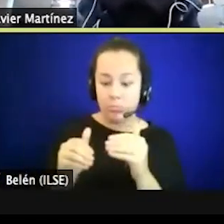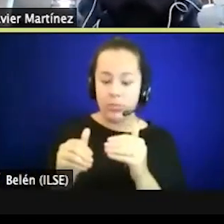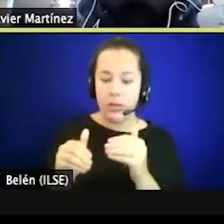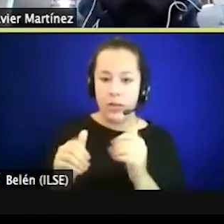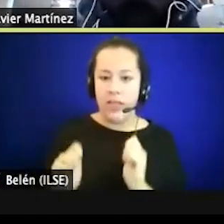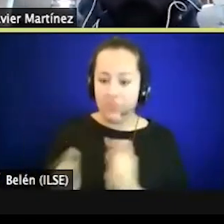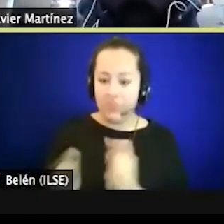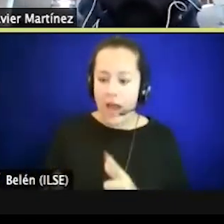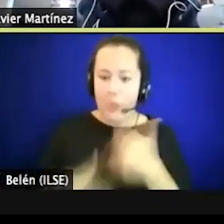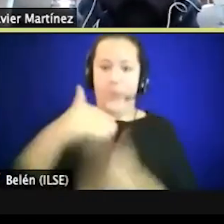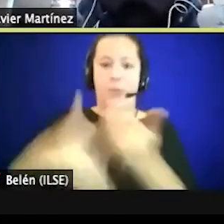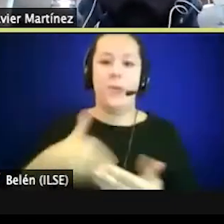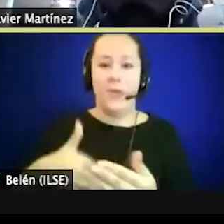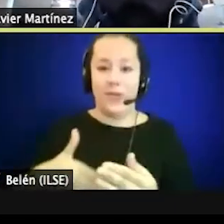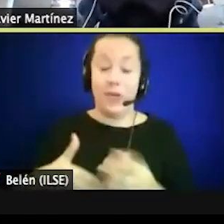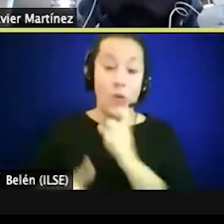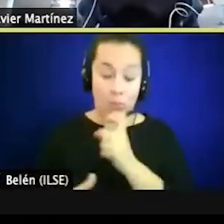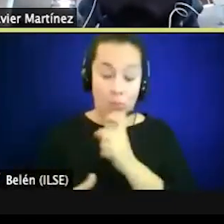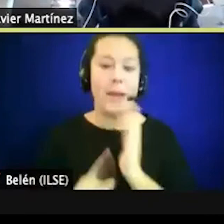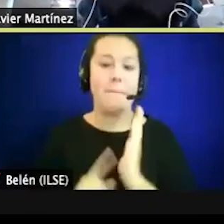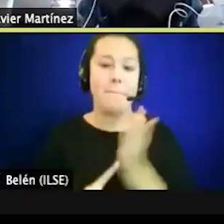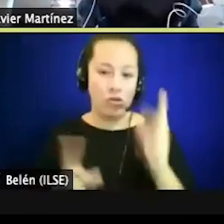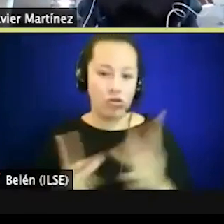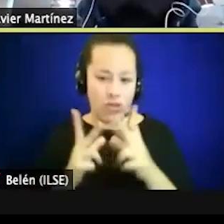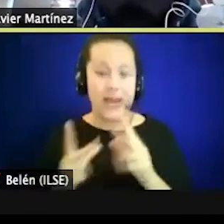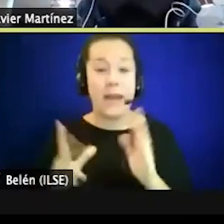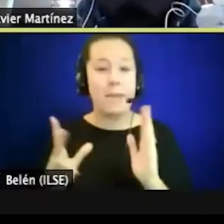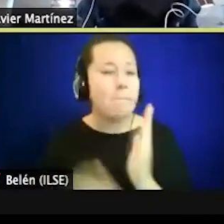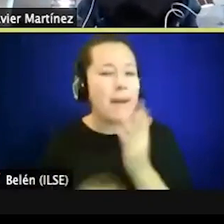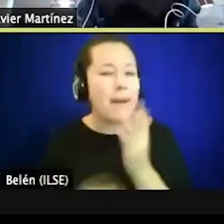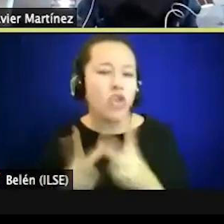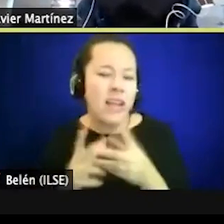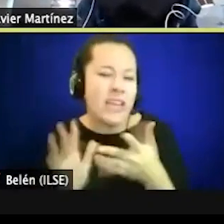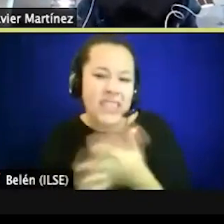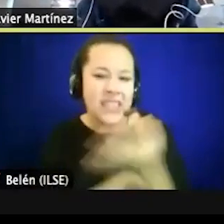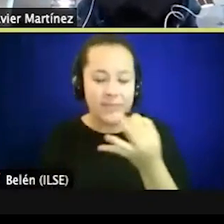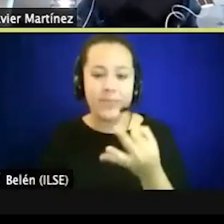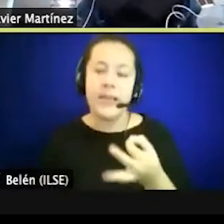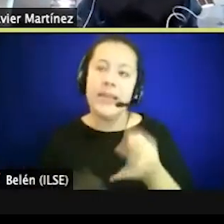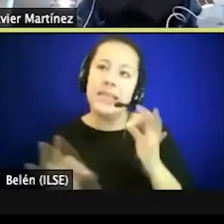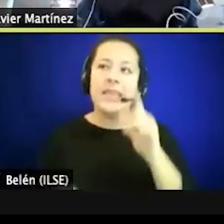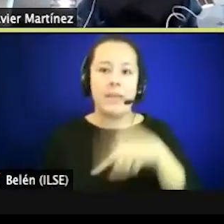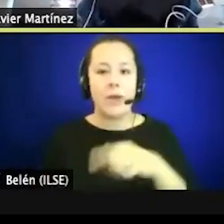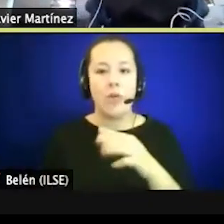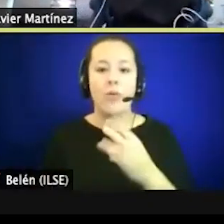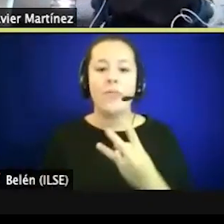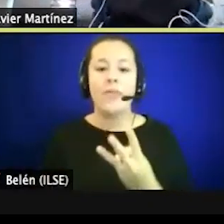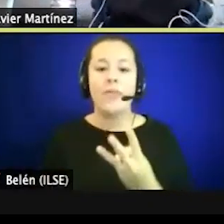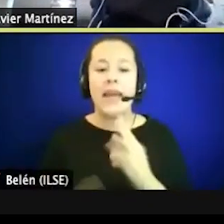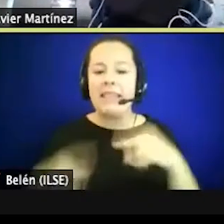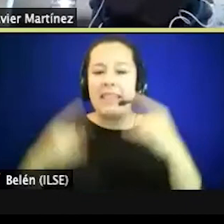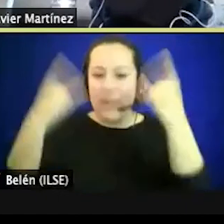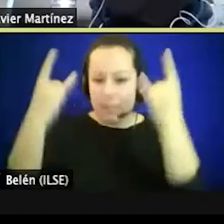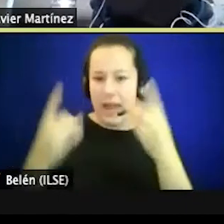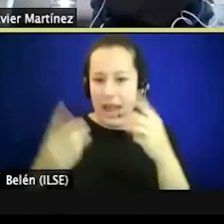lado, impacto social, ¿a qué nos referimos? Nos referimos a lo que se llama también el triple bottom line, es decir, proyectos